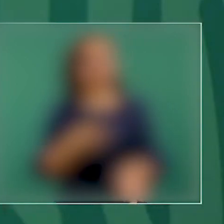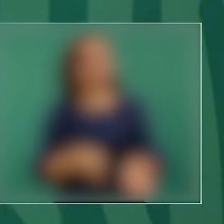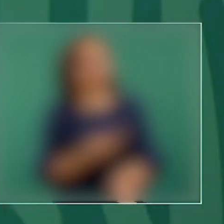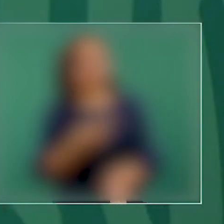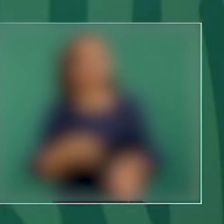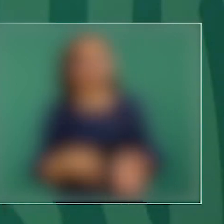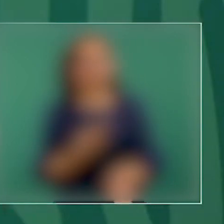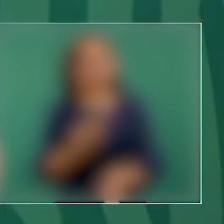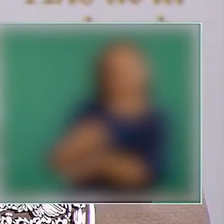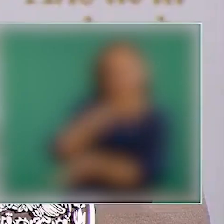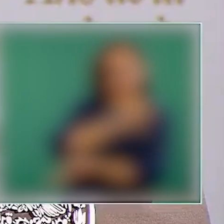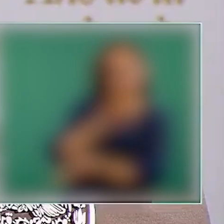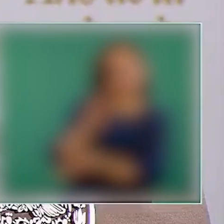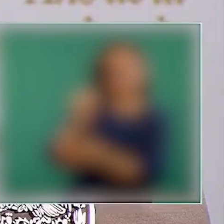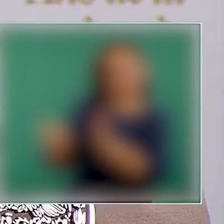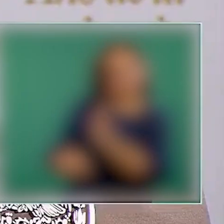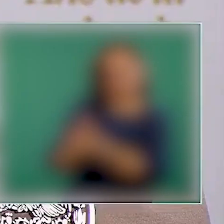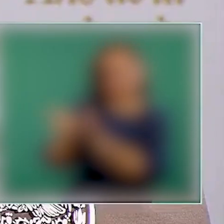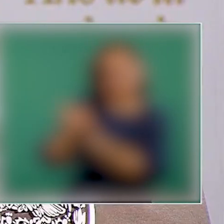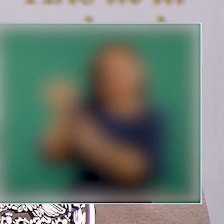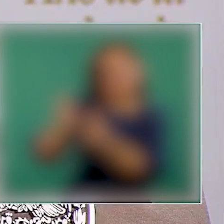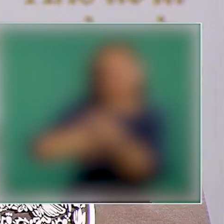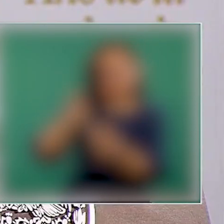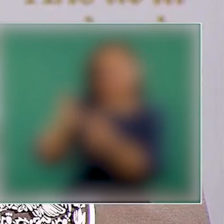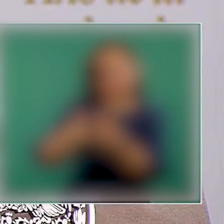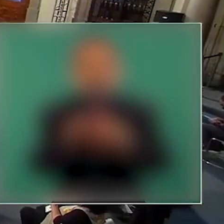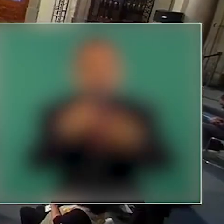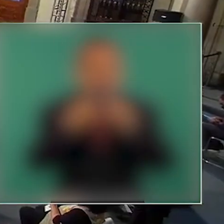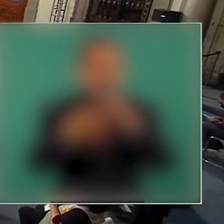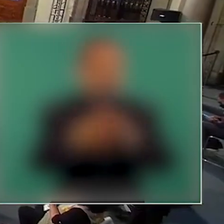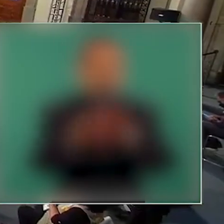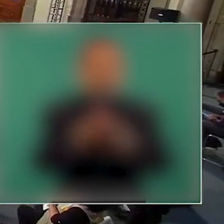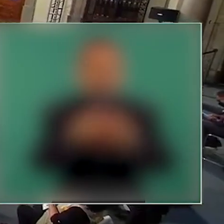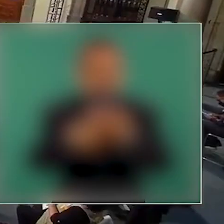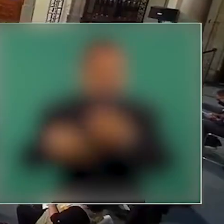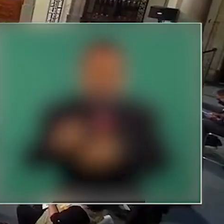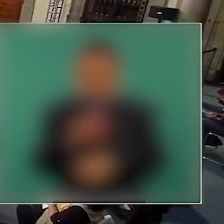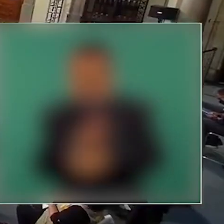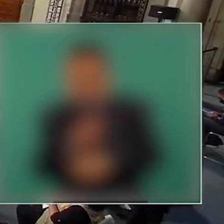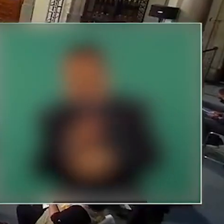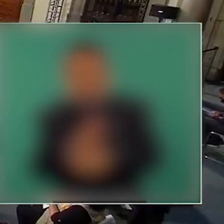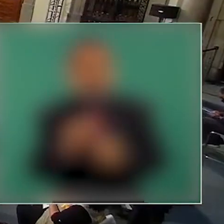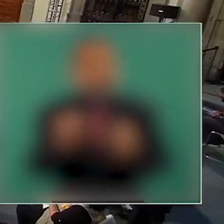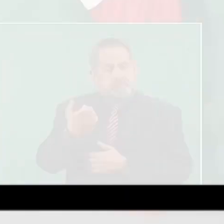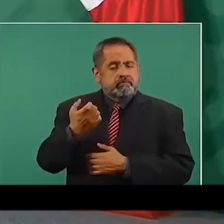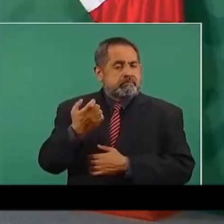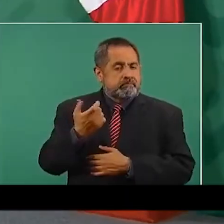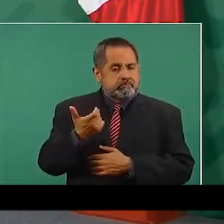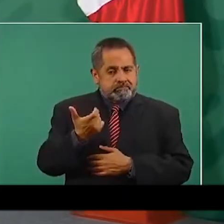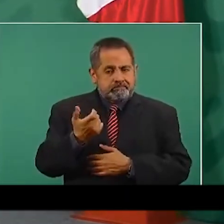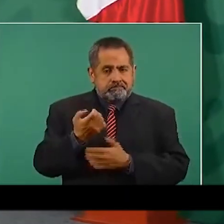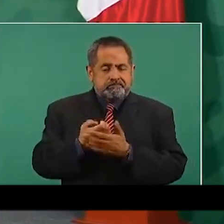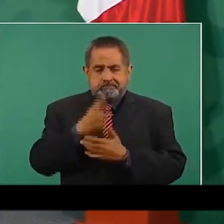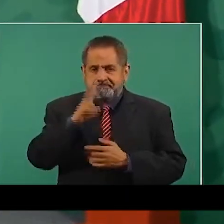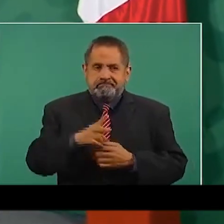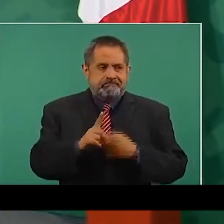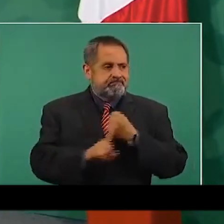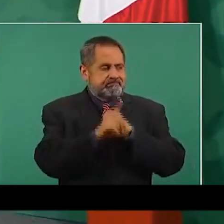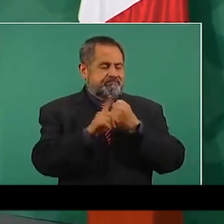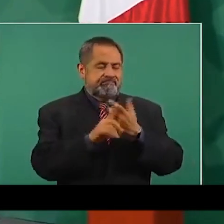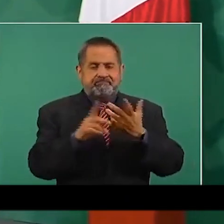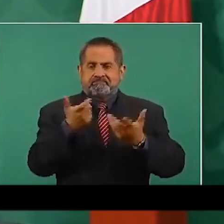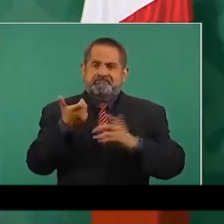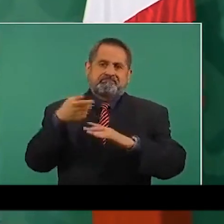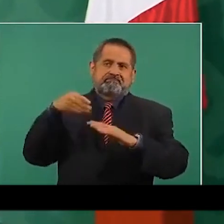finanzas sanas, sobre todo en estos tiempos de pandemia. Insistió que hay que cuidarnos en la salud y en lo económico. Nos afectó, se